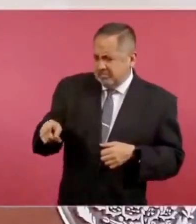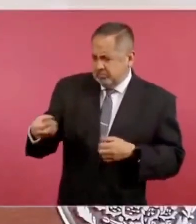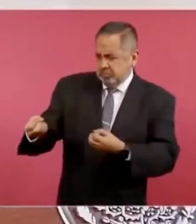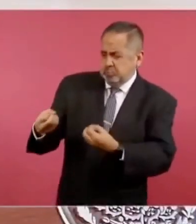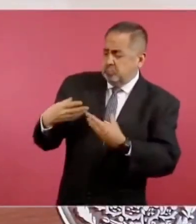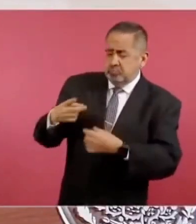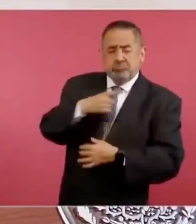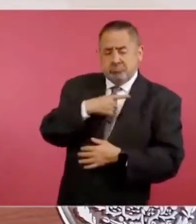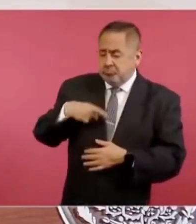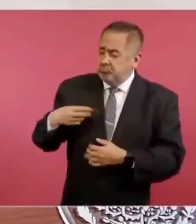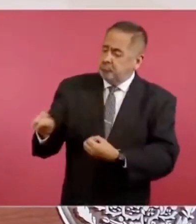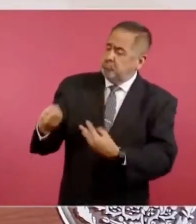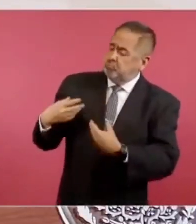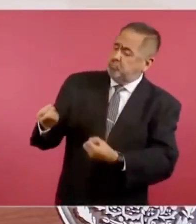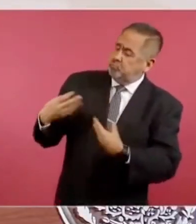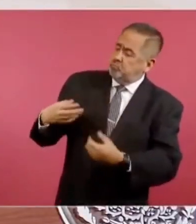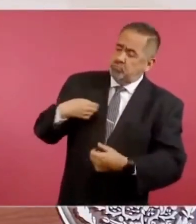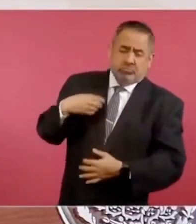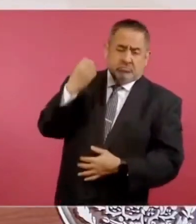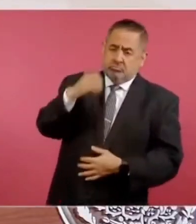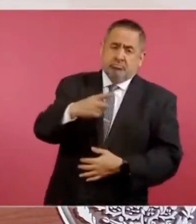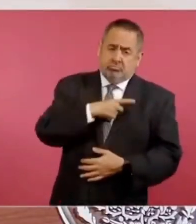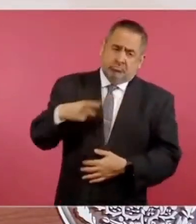enriquecer a extranjeros